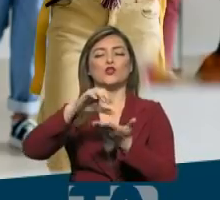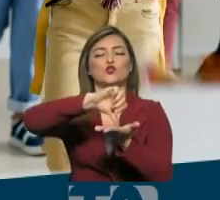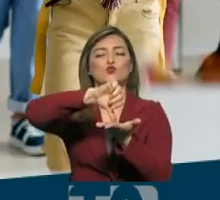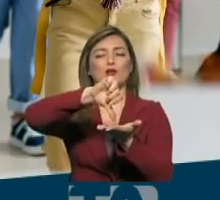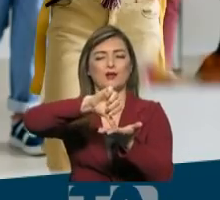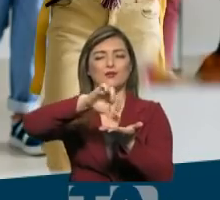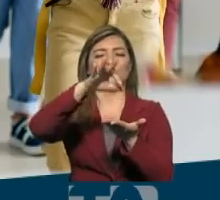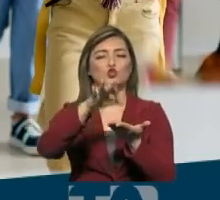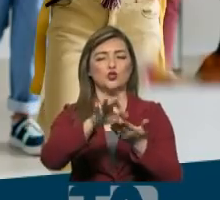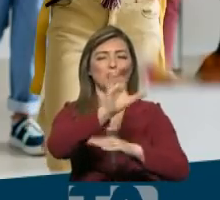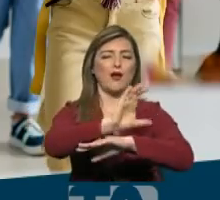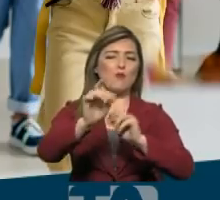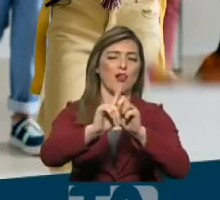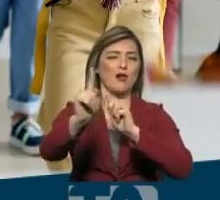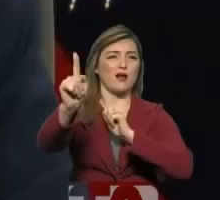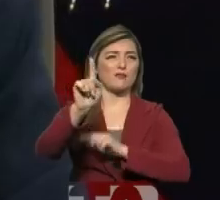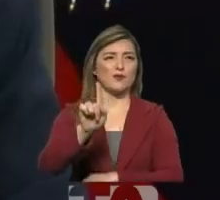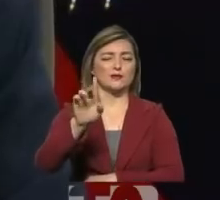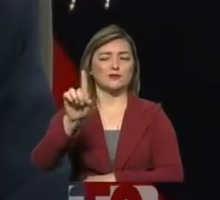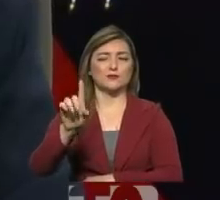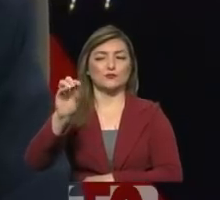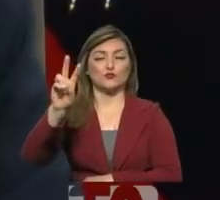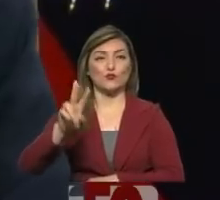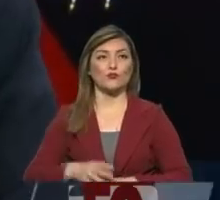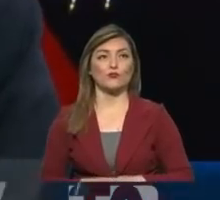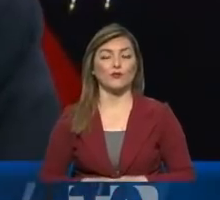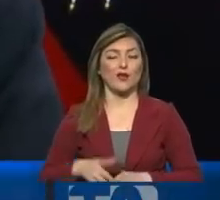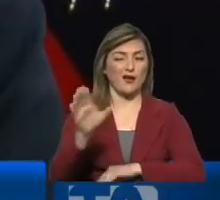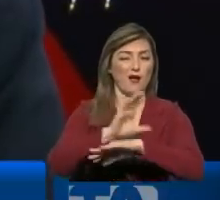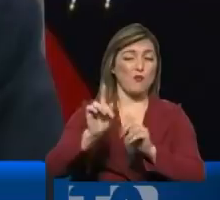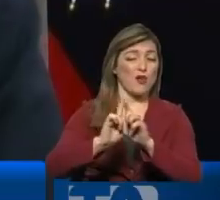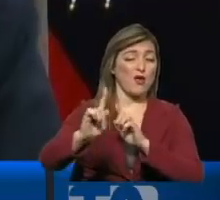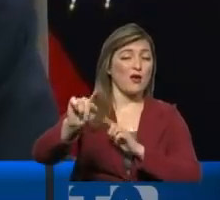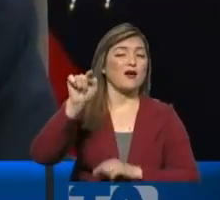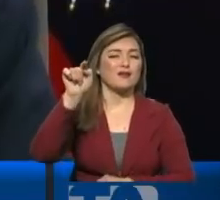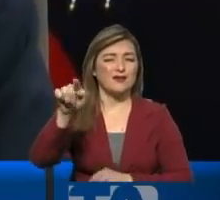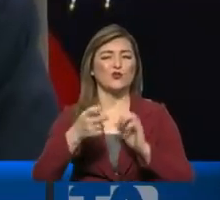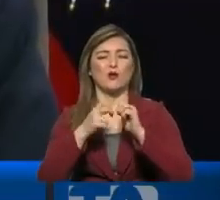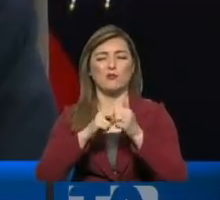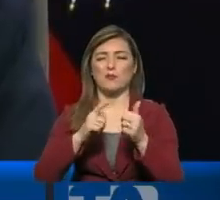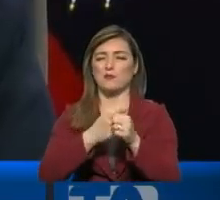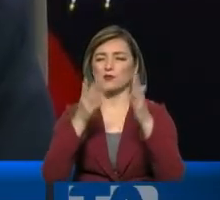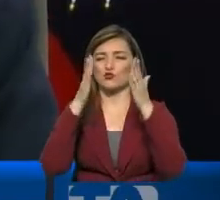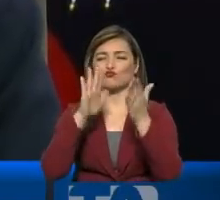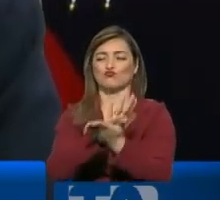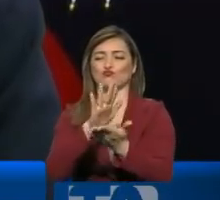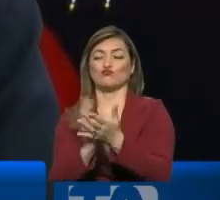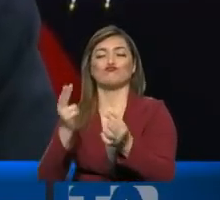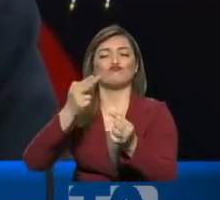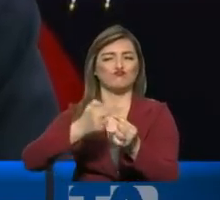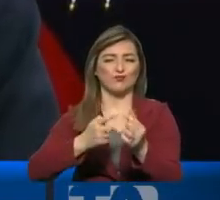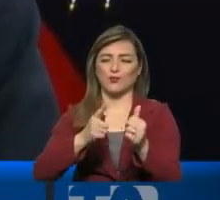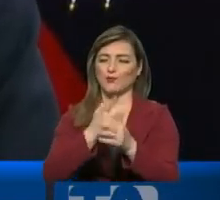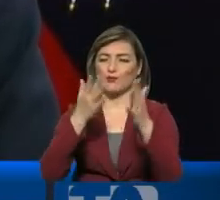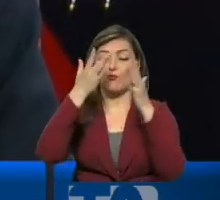urbana y 1.102 en la zona rural. En estos lugares en donde creemos que debe debe priorizarse el retorno a